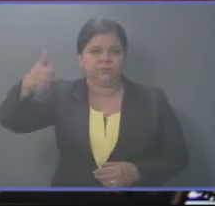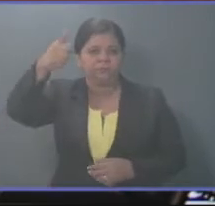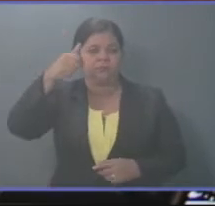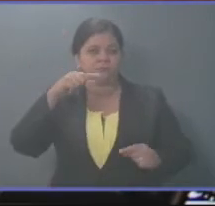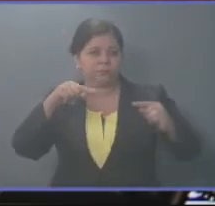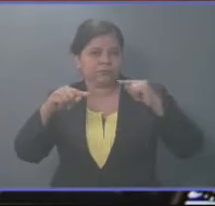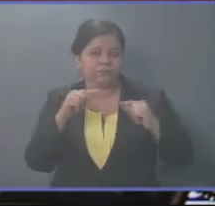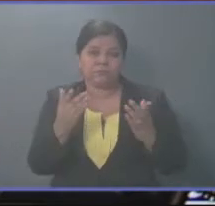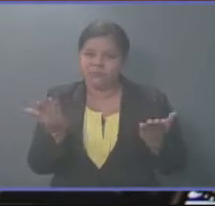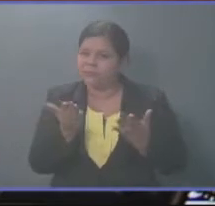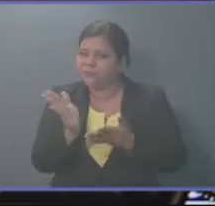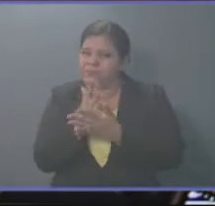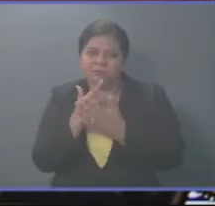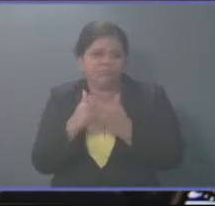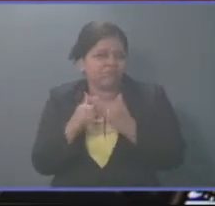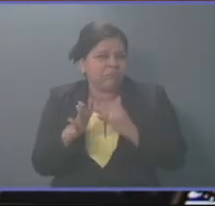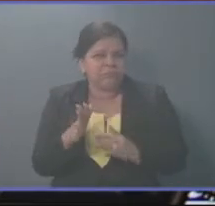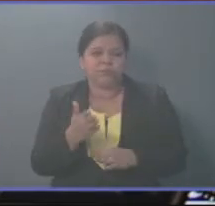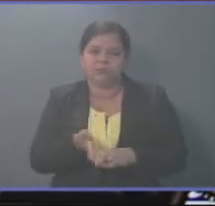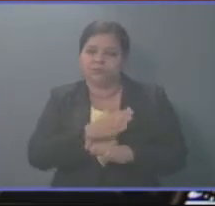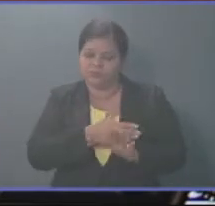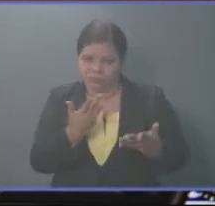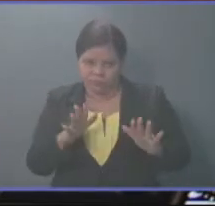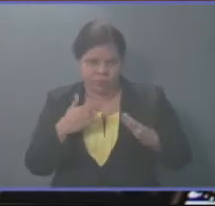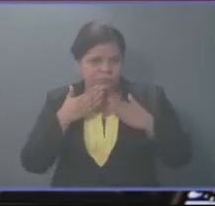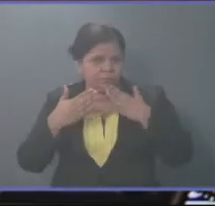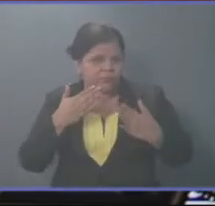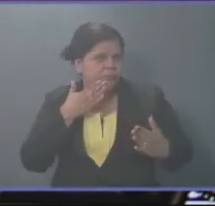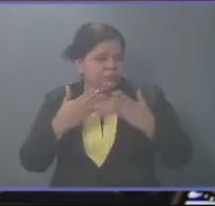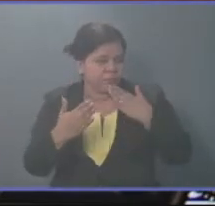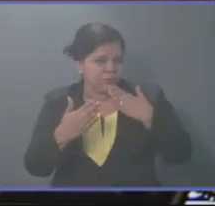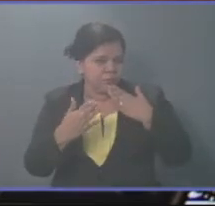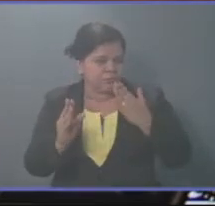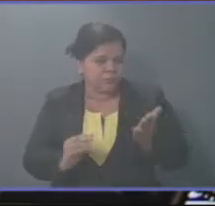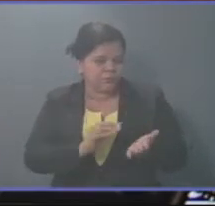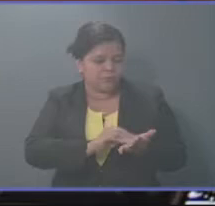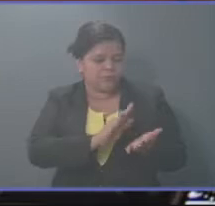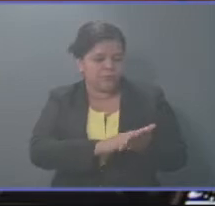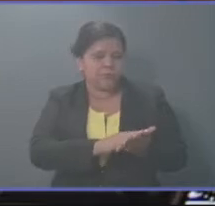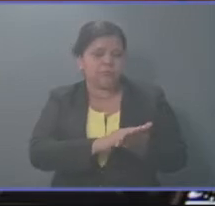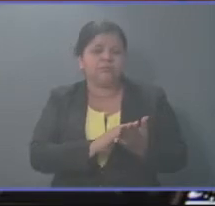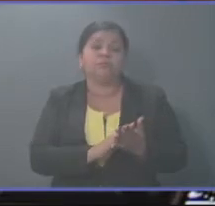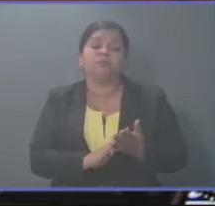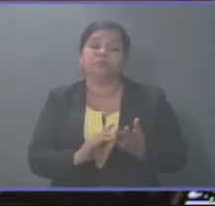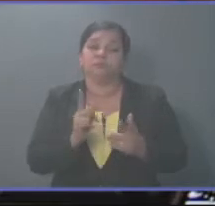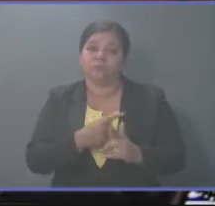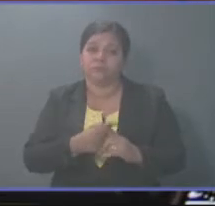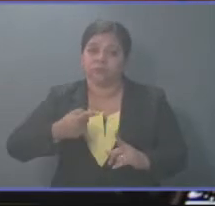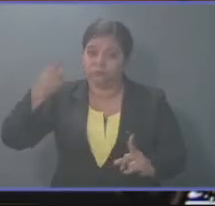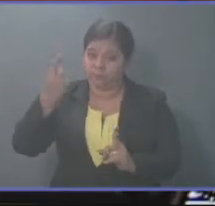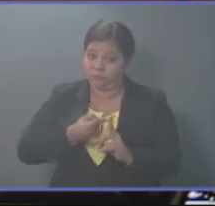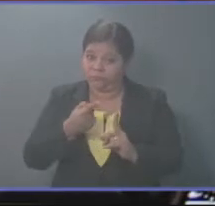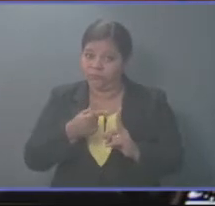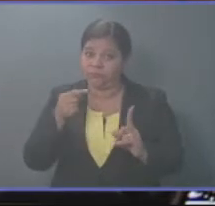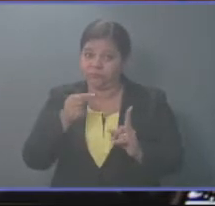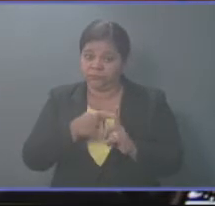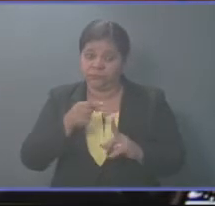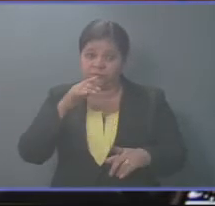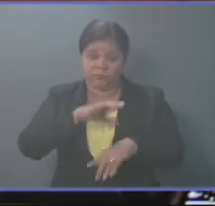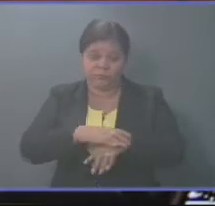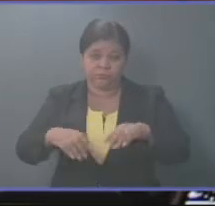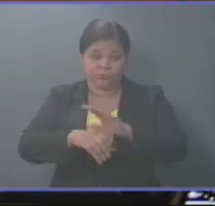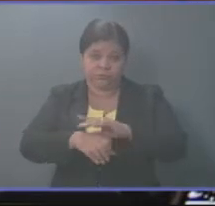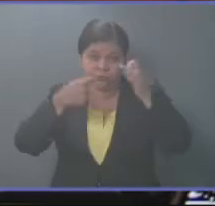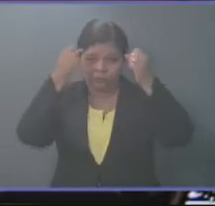que cometiere cualquiera de las conductas descritas en el título cuarto de este código, se le impondrá además de la pena de